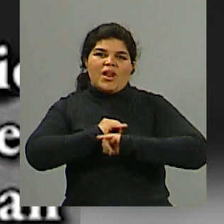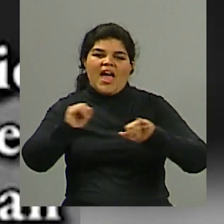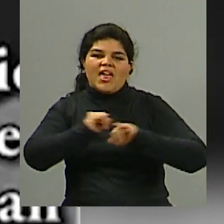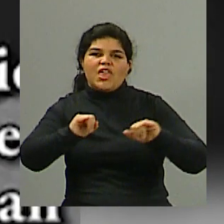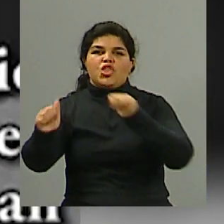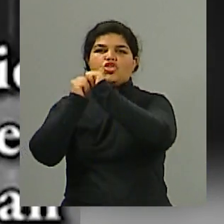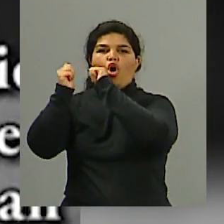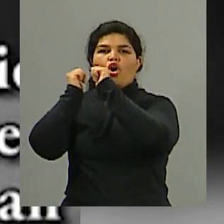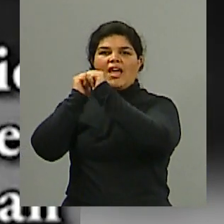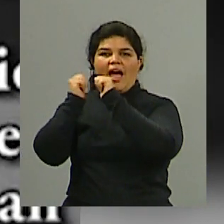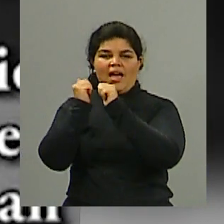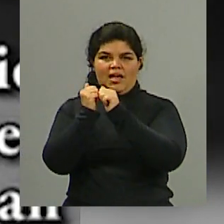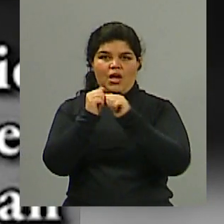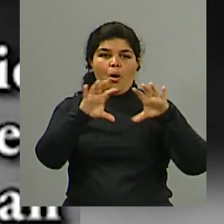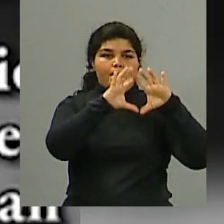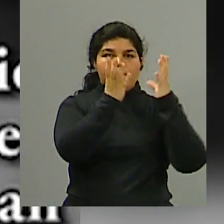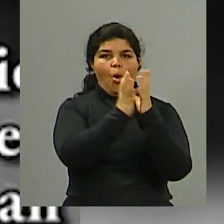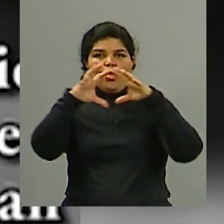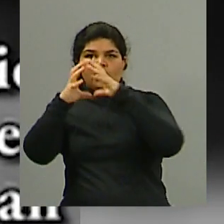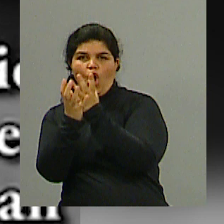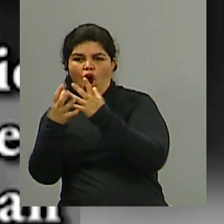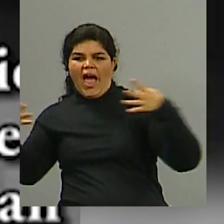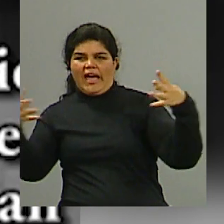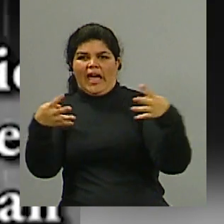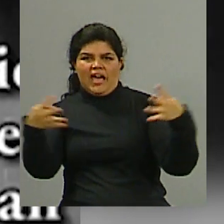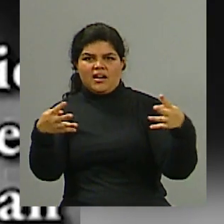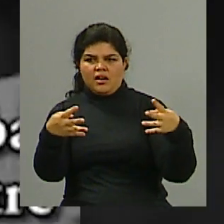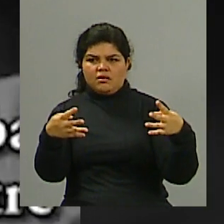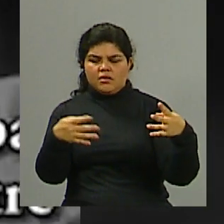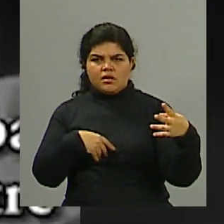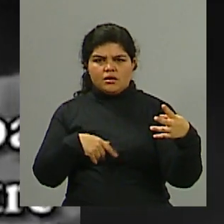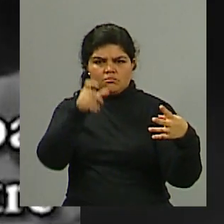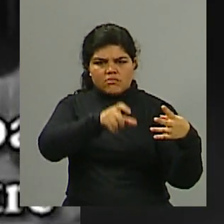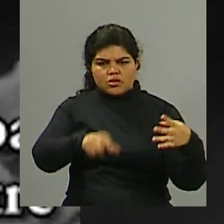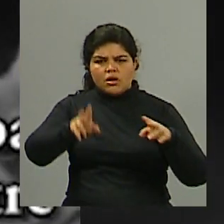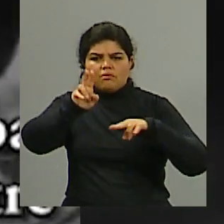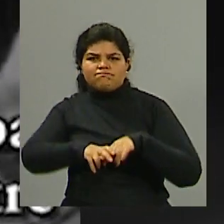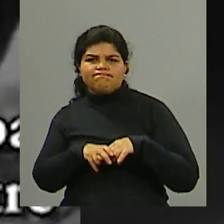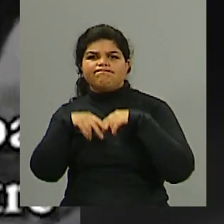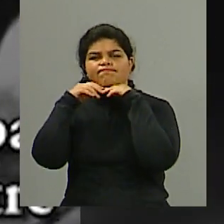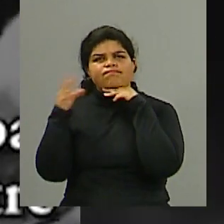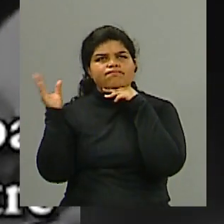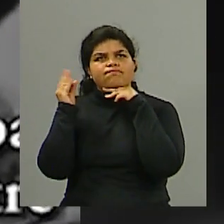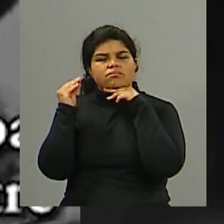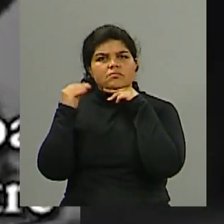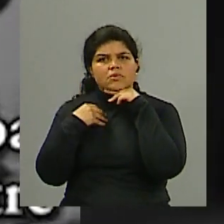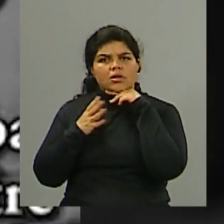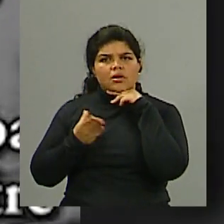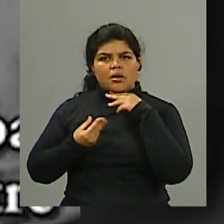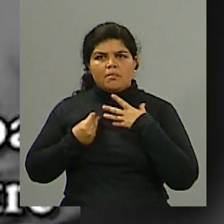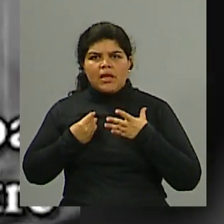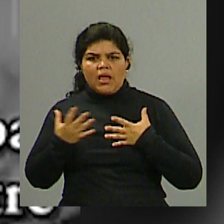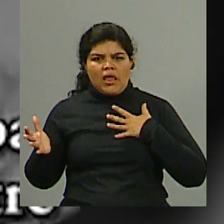se asustaron, salieron totalmente corriendo, porque realmente creían en lo que es la